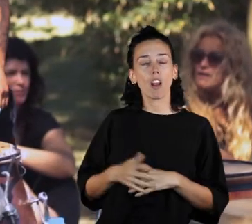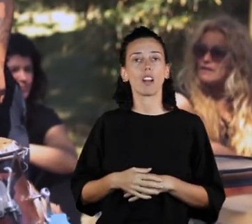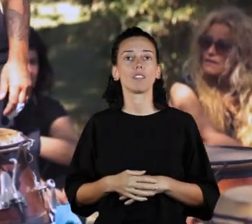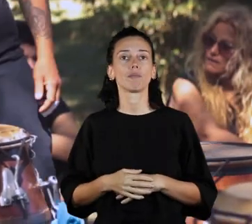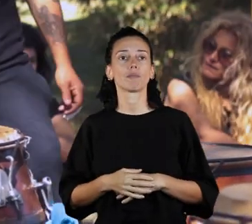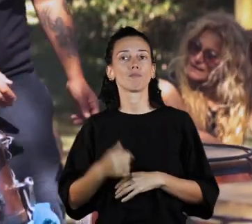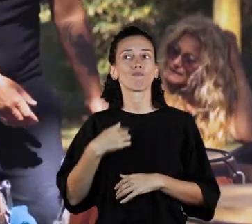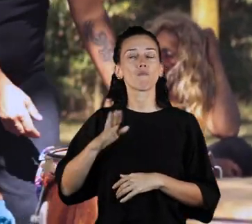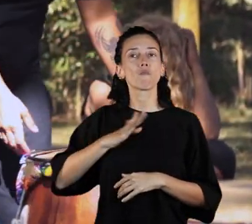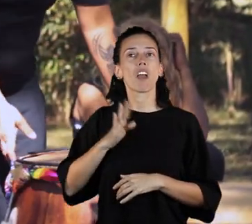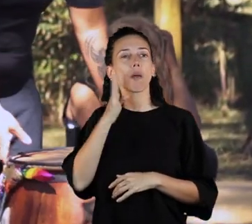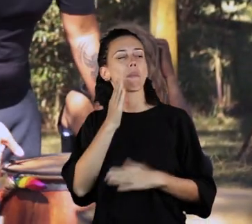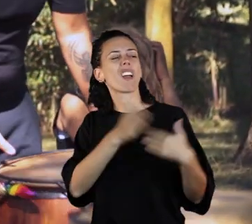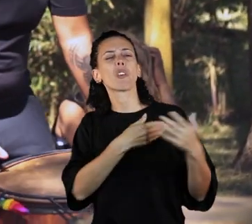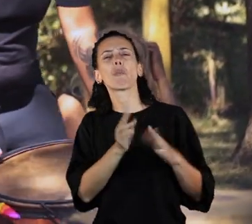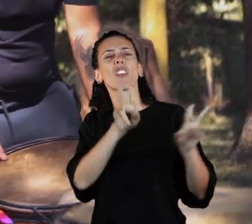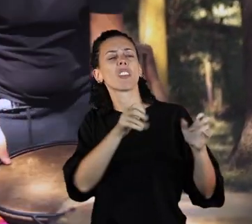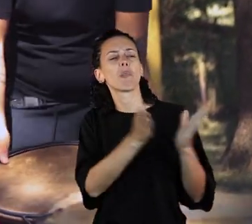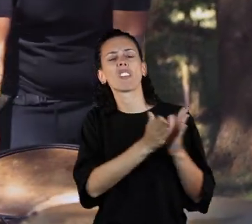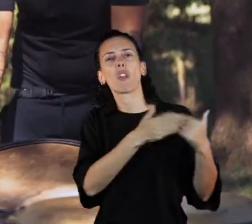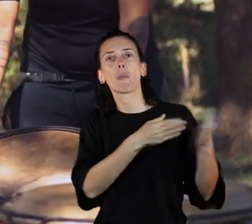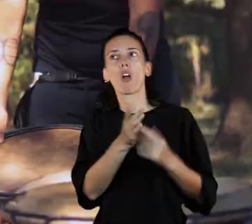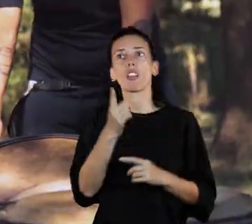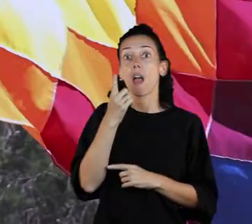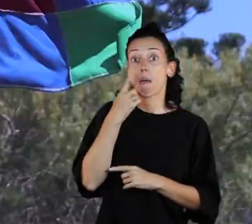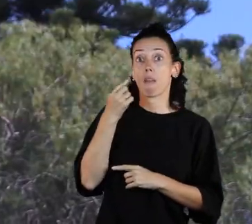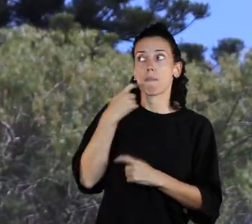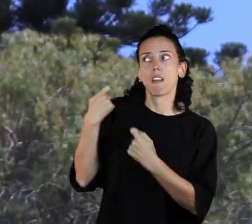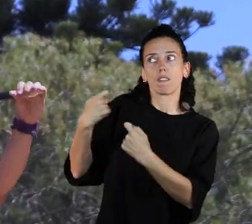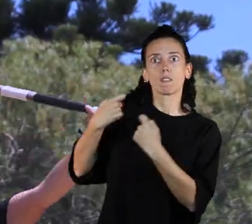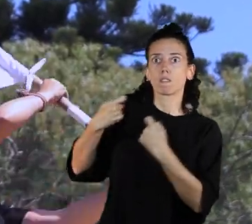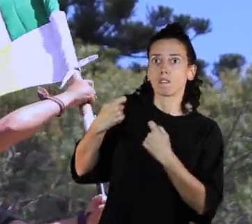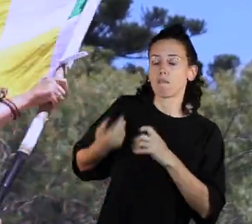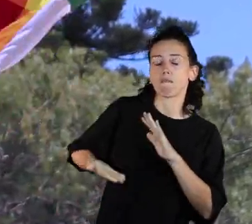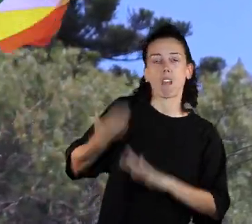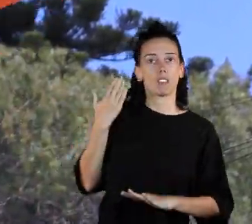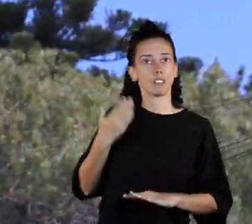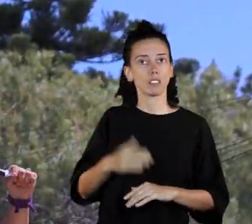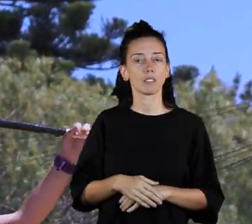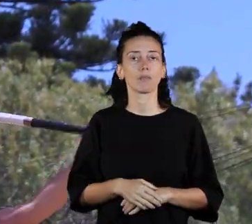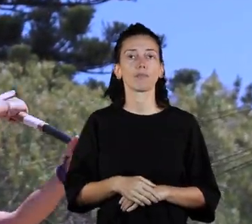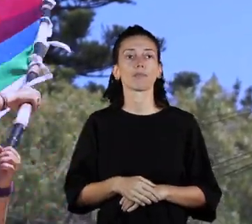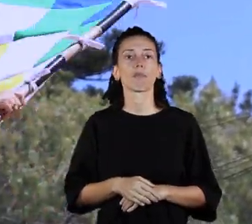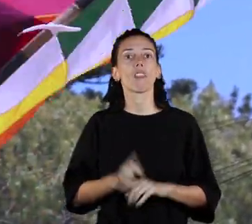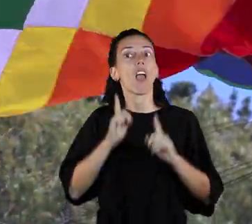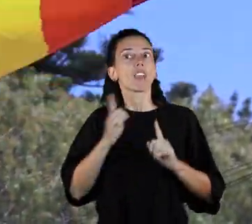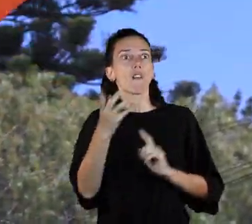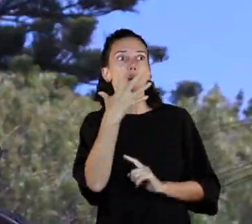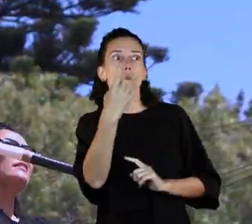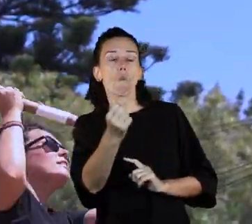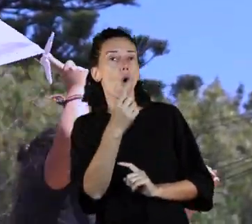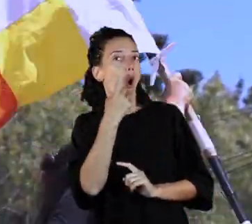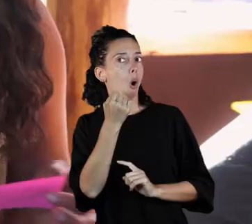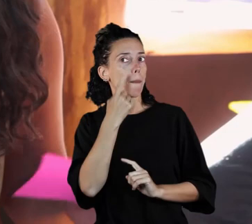mi mamá no se fijaba en mis estudios. Ya mi papá me los cobraba más que a los demás. Que tenían que gustarme los